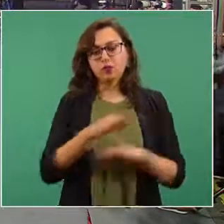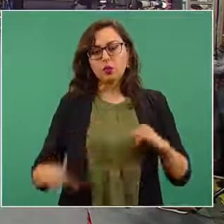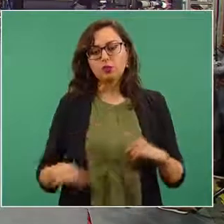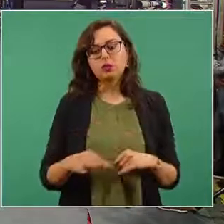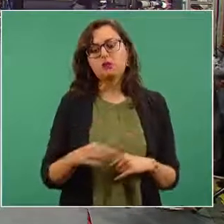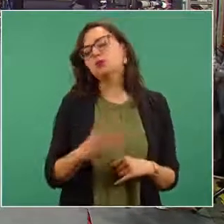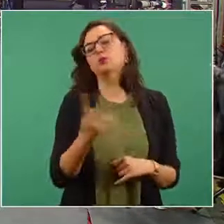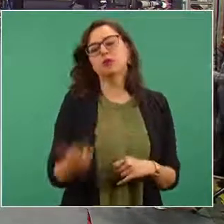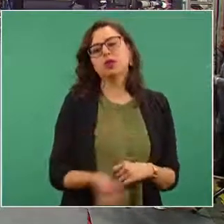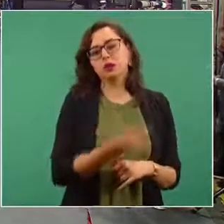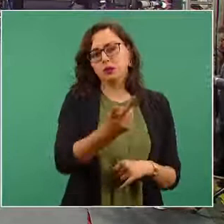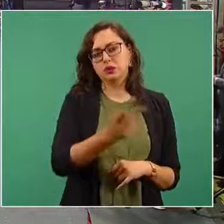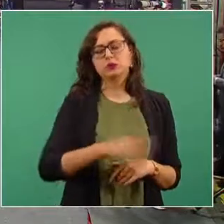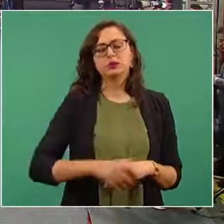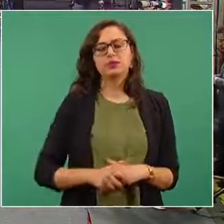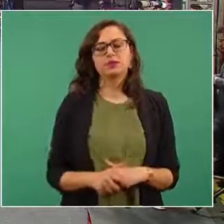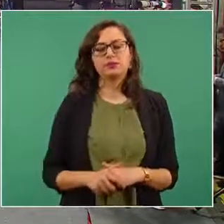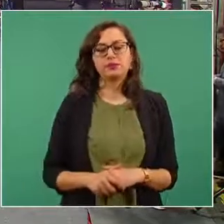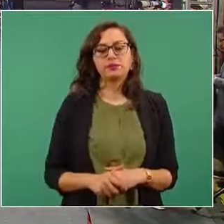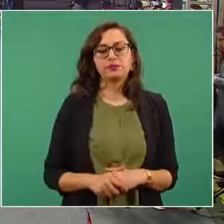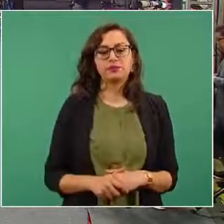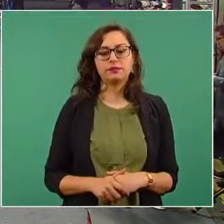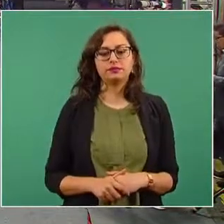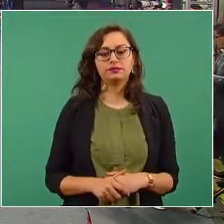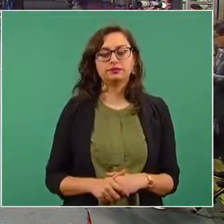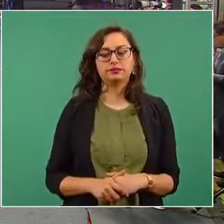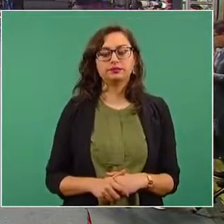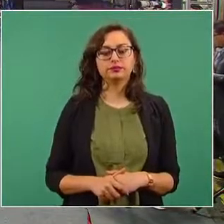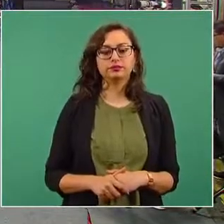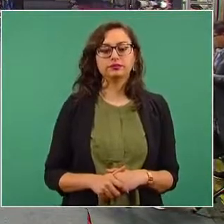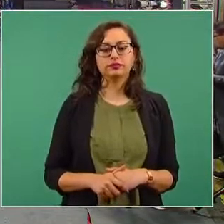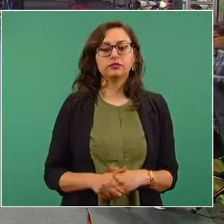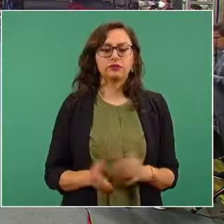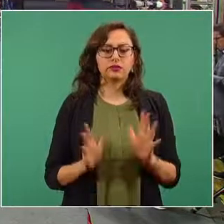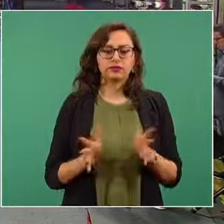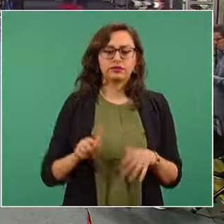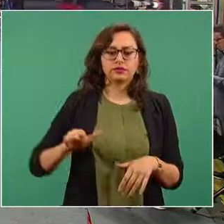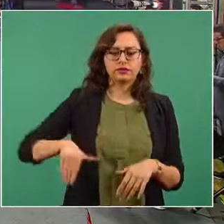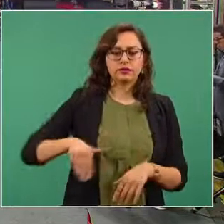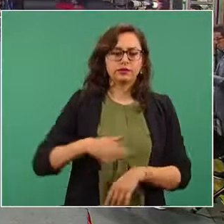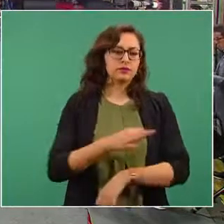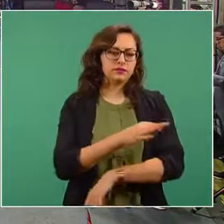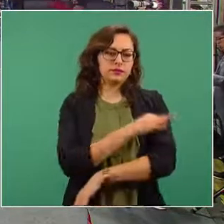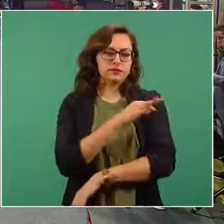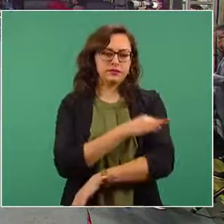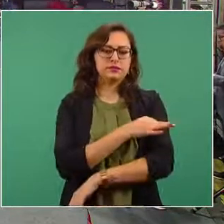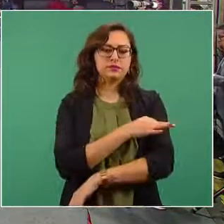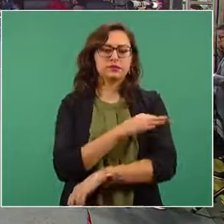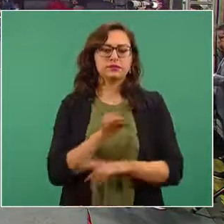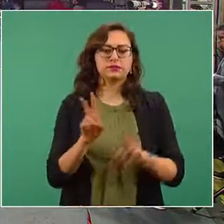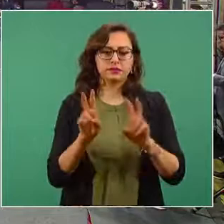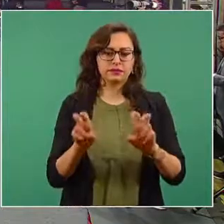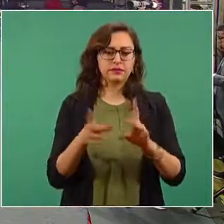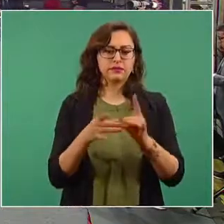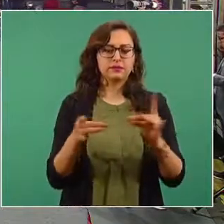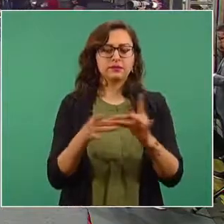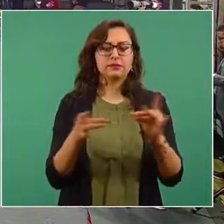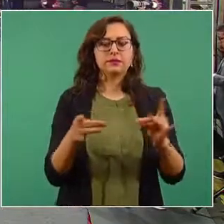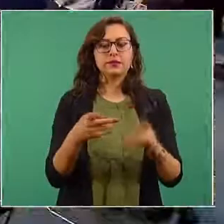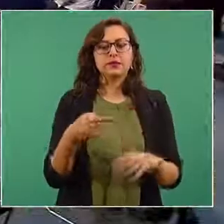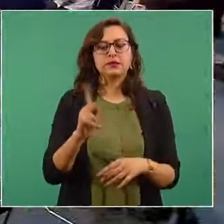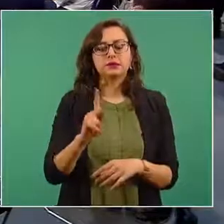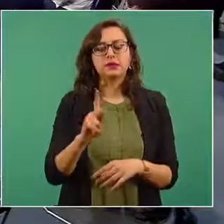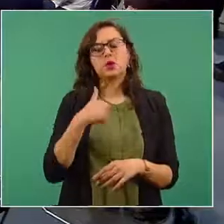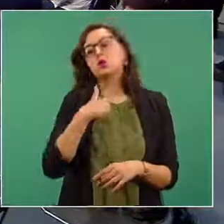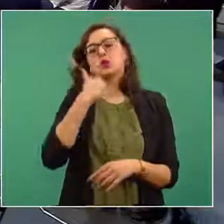Hablaron también del tema de la vacuna, ya lo expuso aquí también. pero me gustaría preguntarle, porque